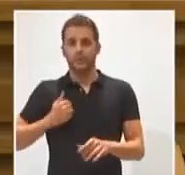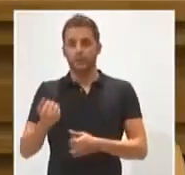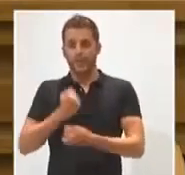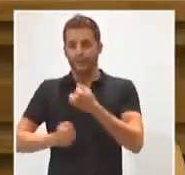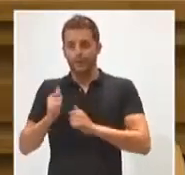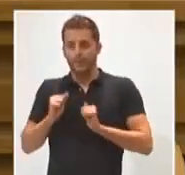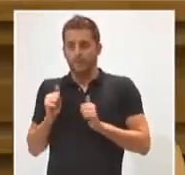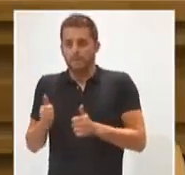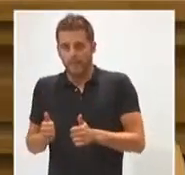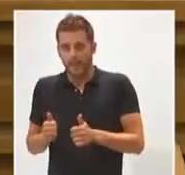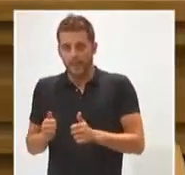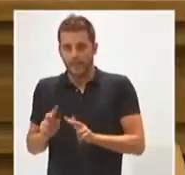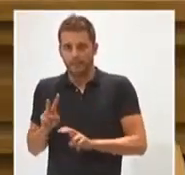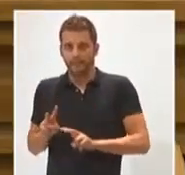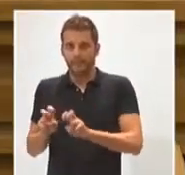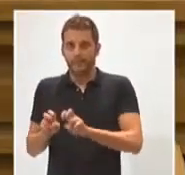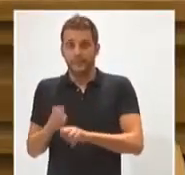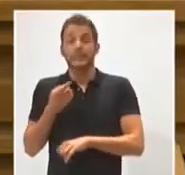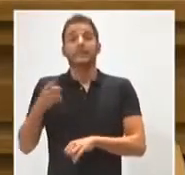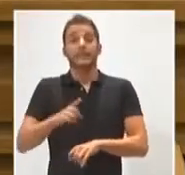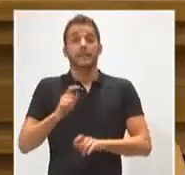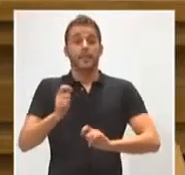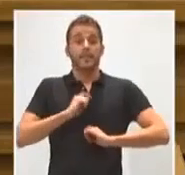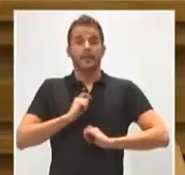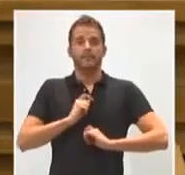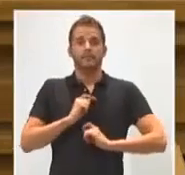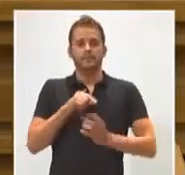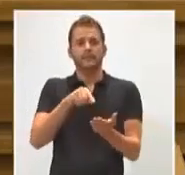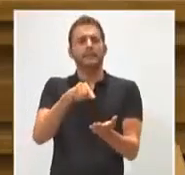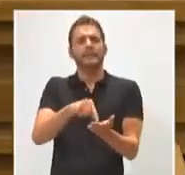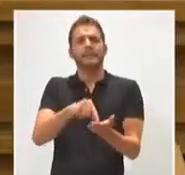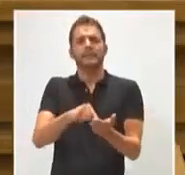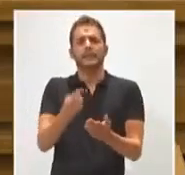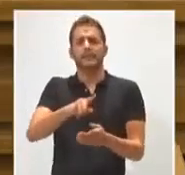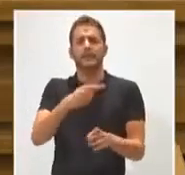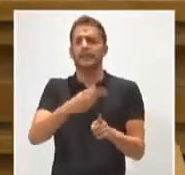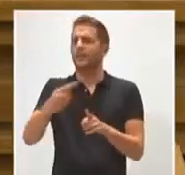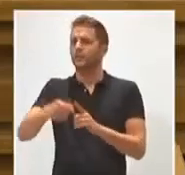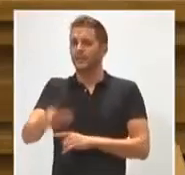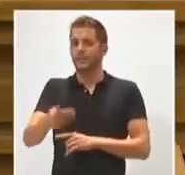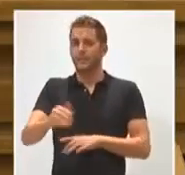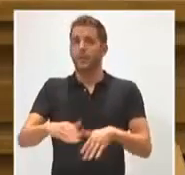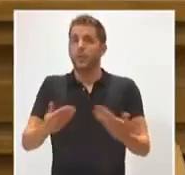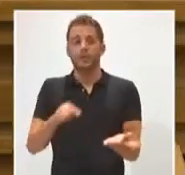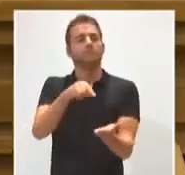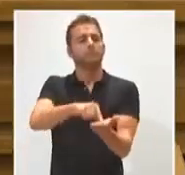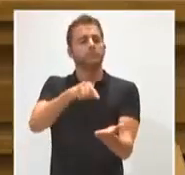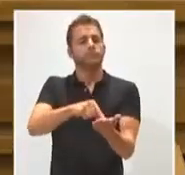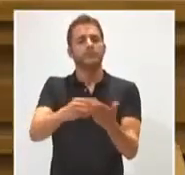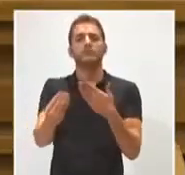obviamente nos lleva a ser muy exigentes en lo más importante exigir una financiación justa